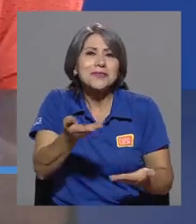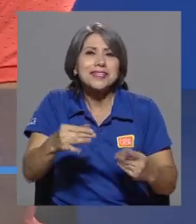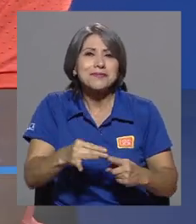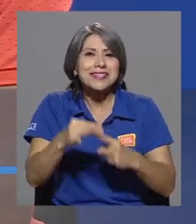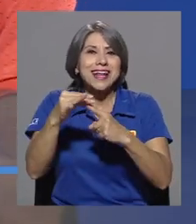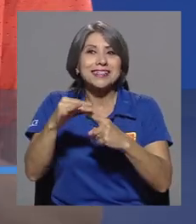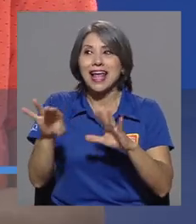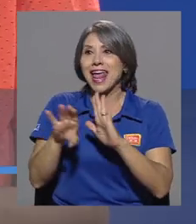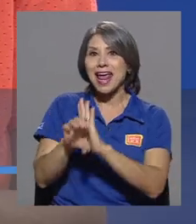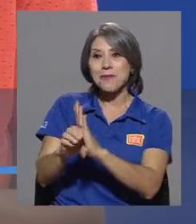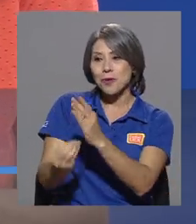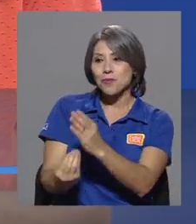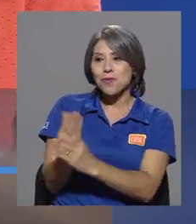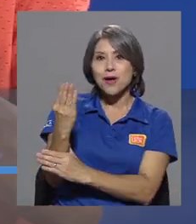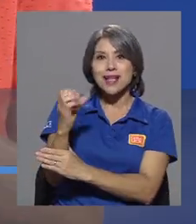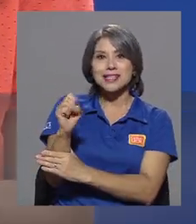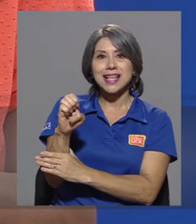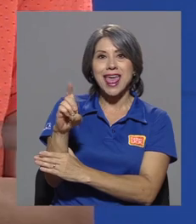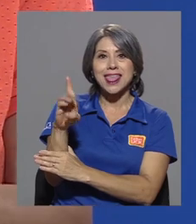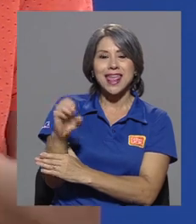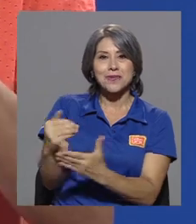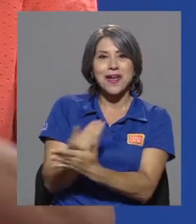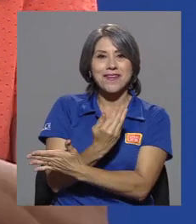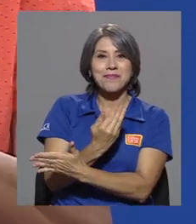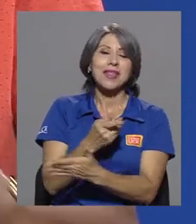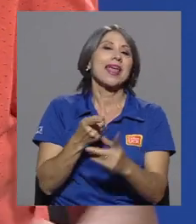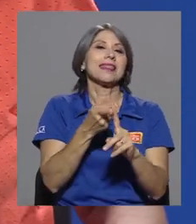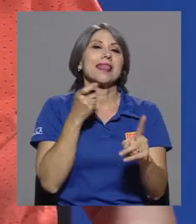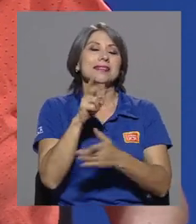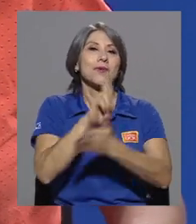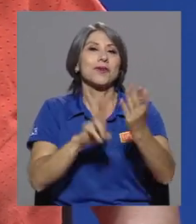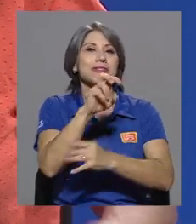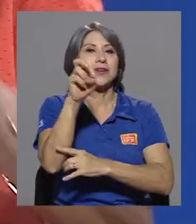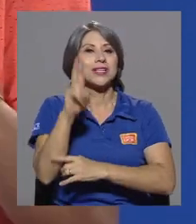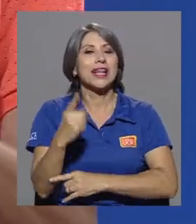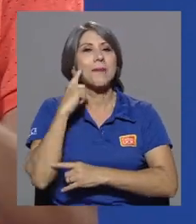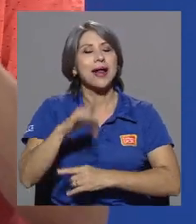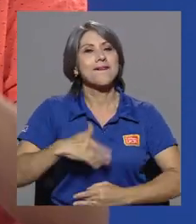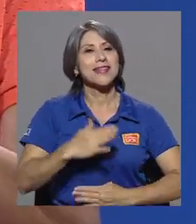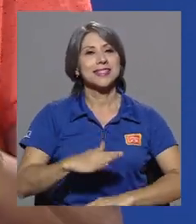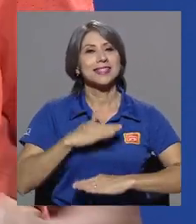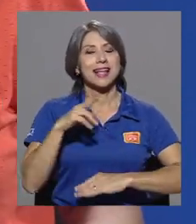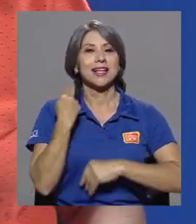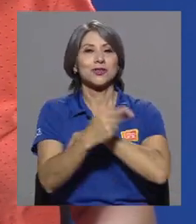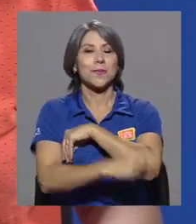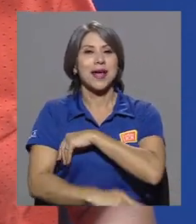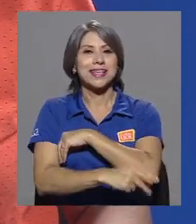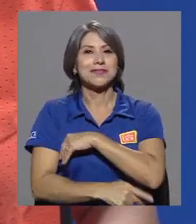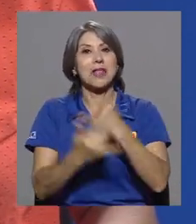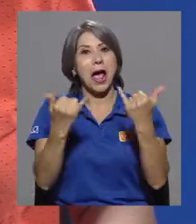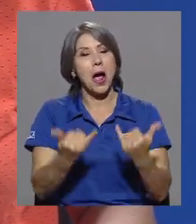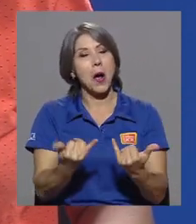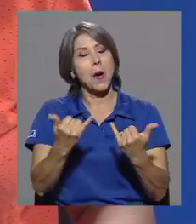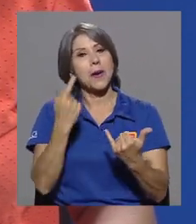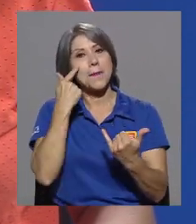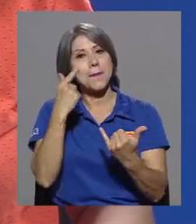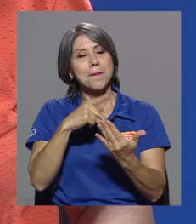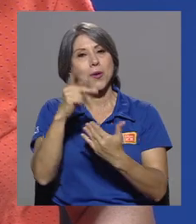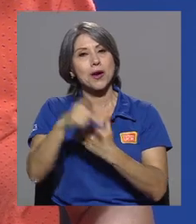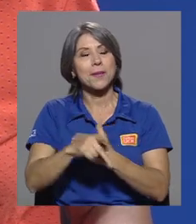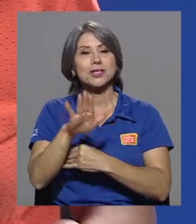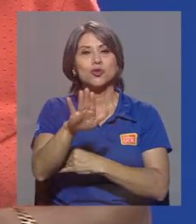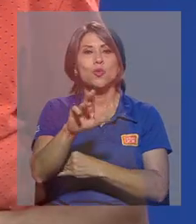especiales como la creación de esta nueva sede que se generan desde la universidad de costa rica para el bienestar de nuestro país los dejo en compañía de la